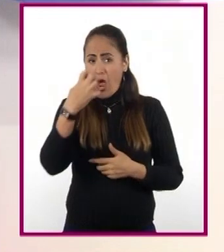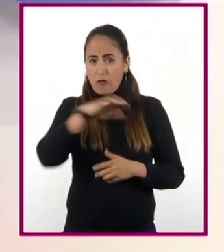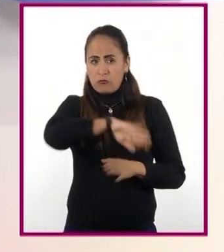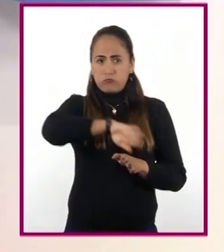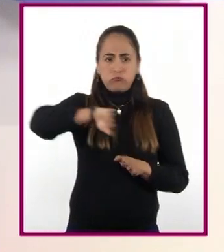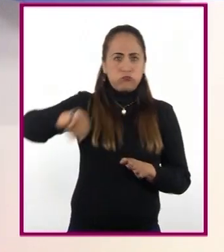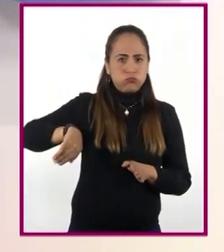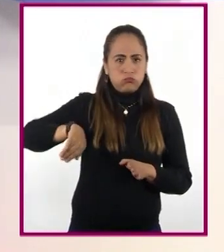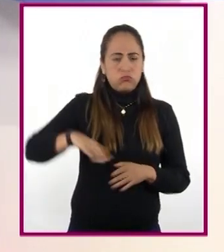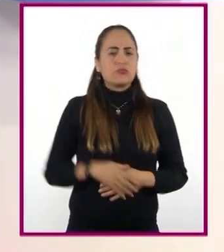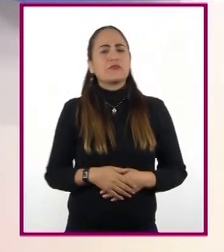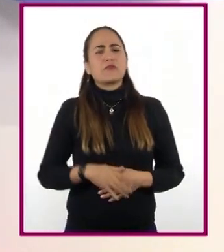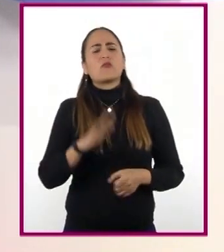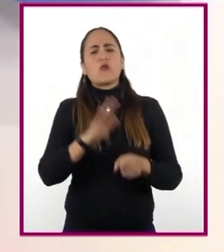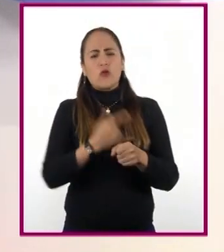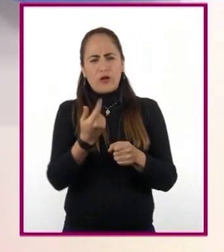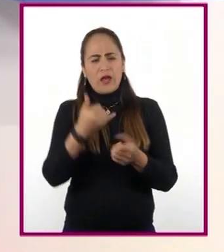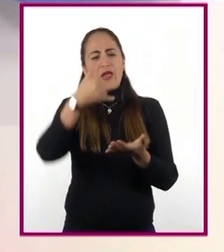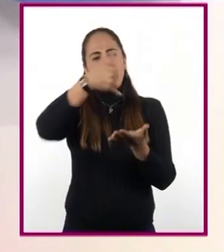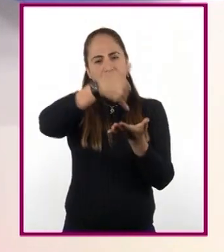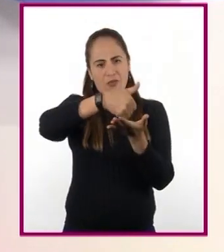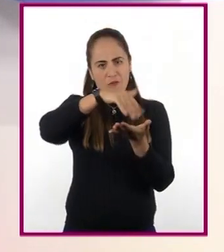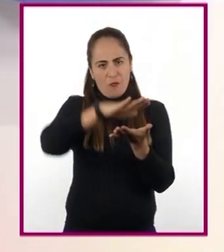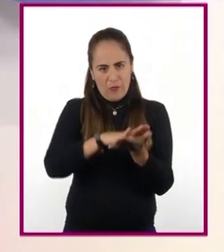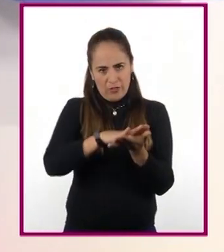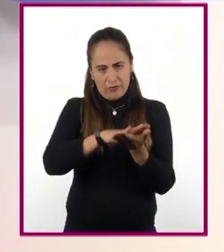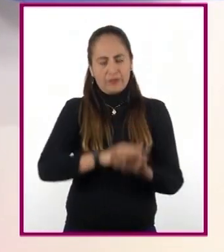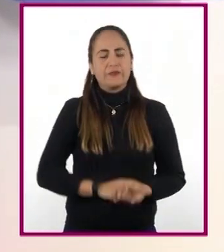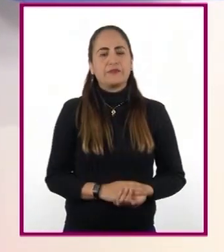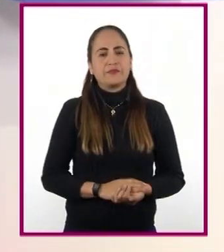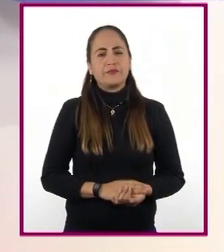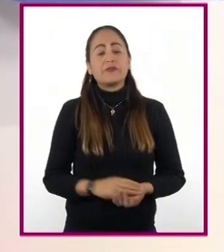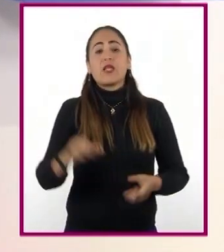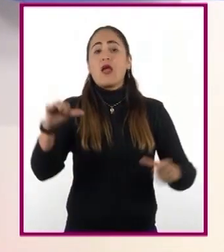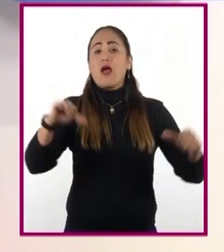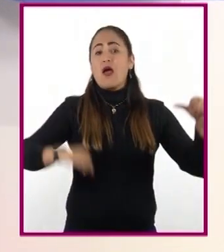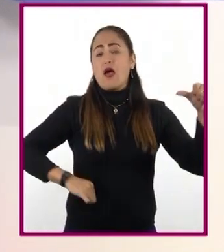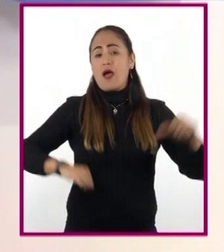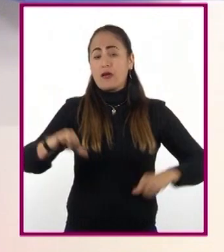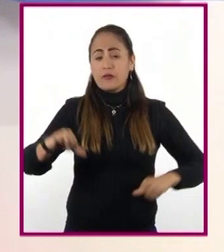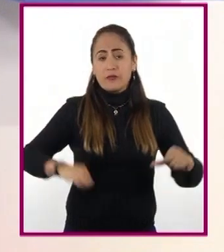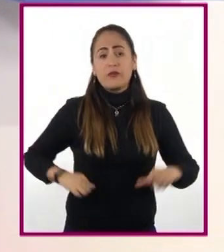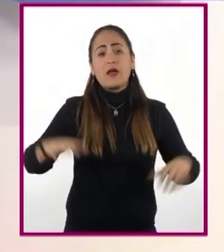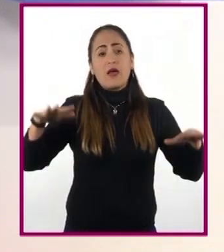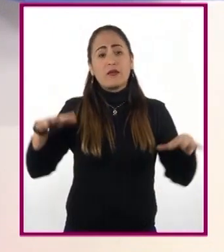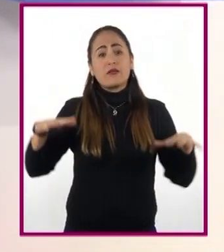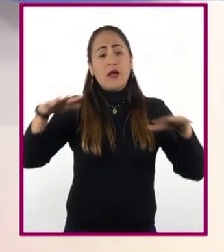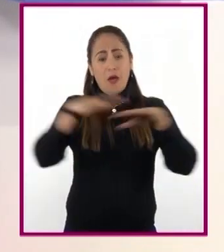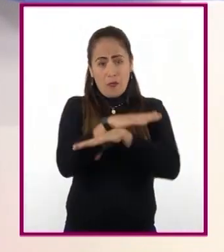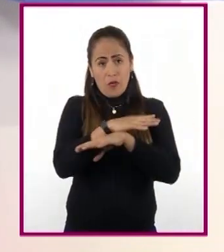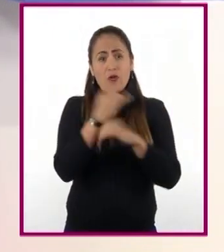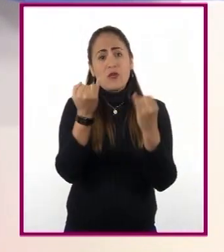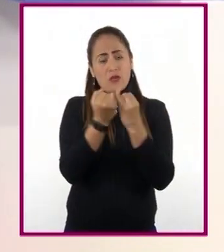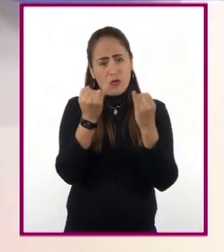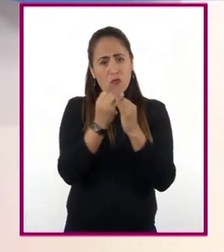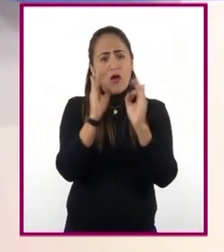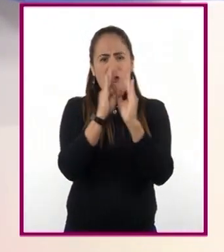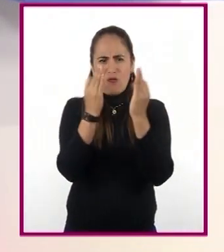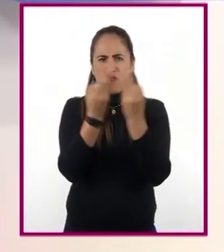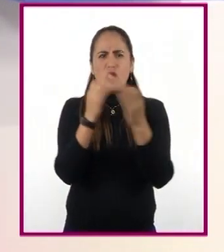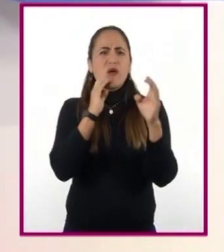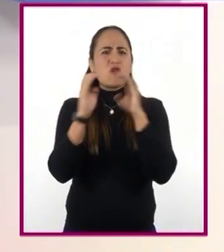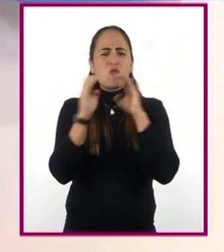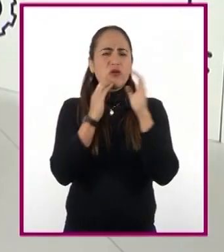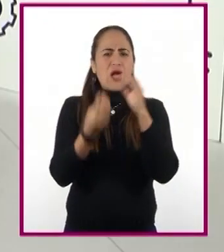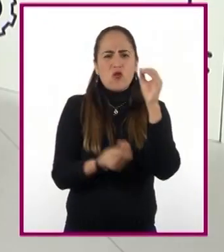época, gracias a la imprenta. La actividad se transformó y la forma de comunicarse se fue